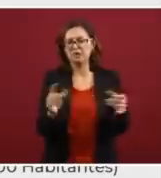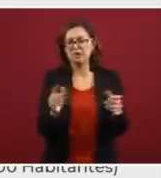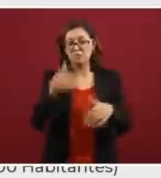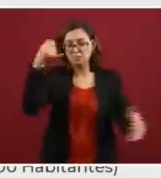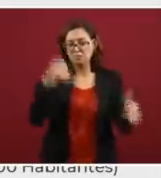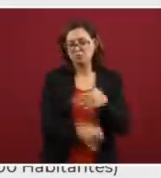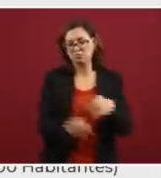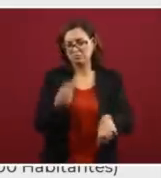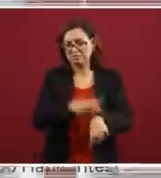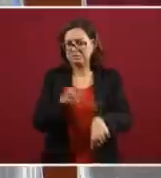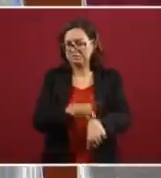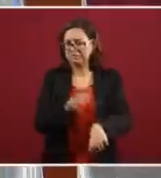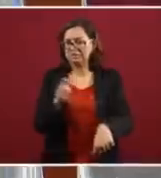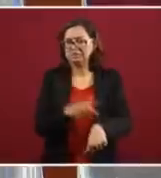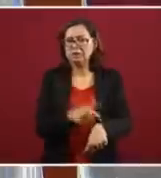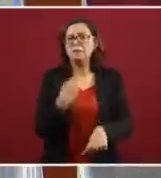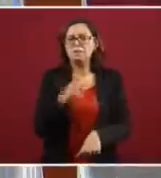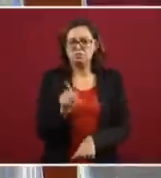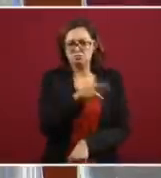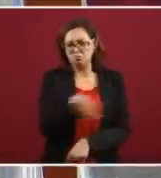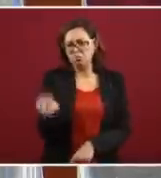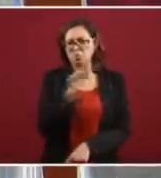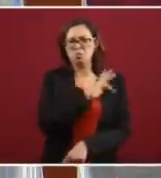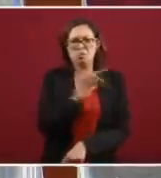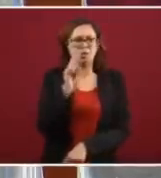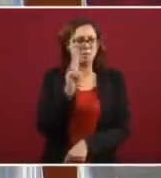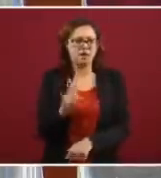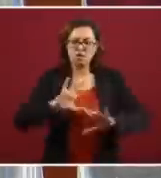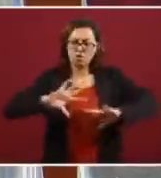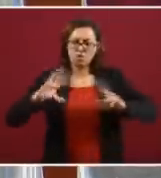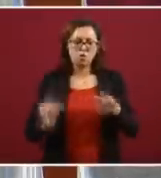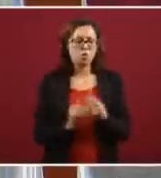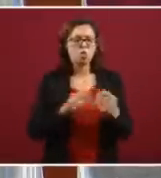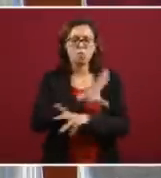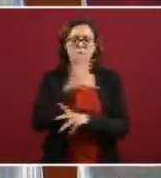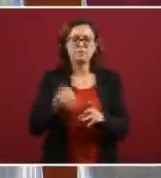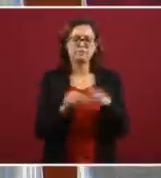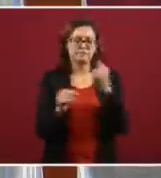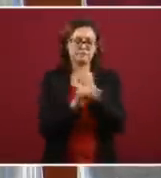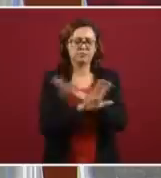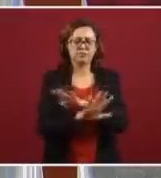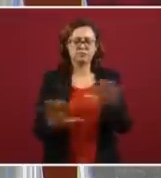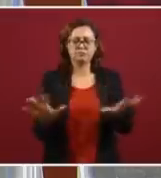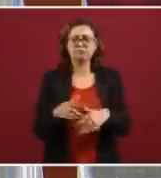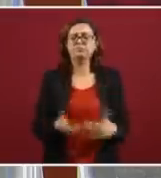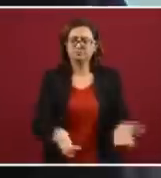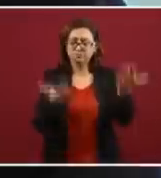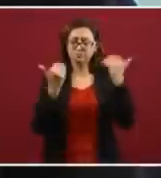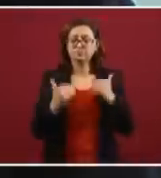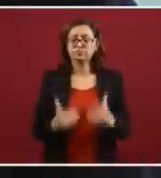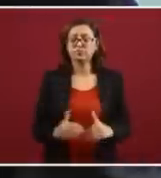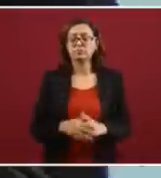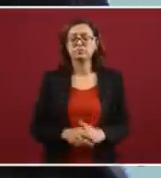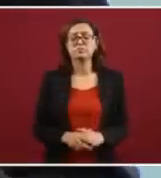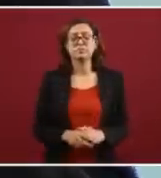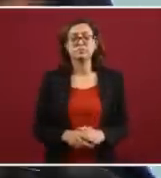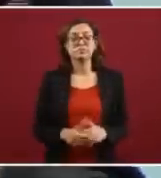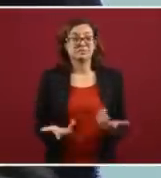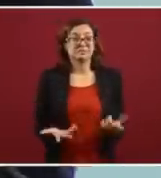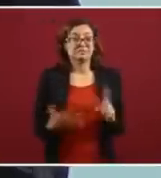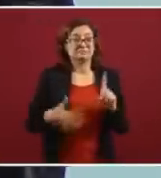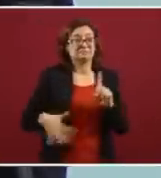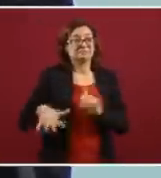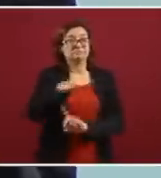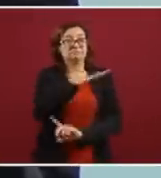tiempo, pero ahí está a su disposición todo este paquete de información. Ahora, frente a esa